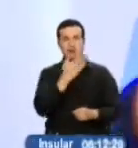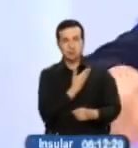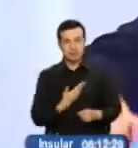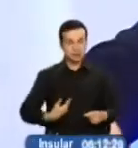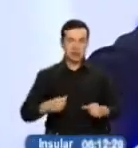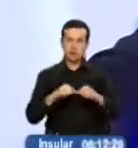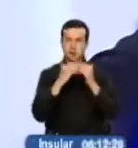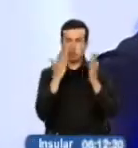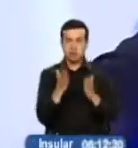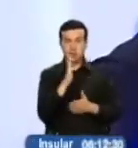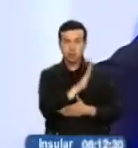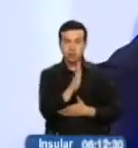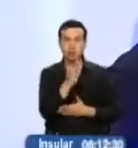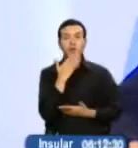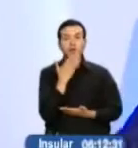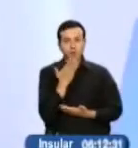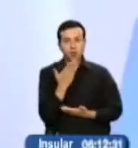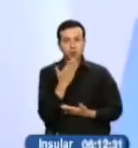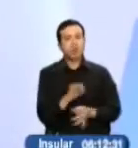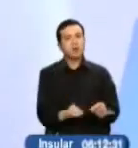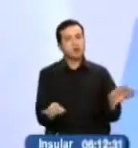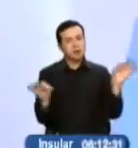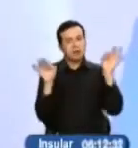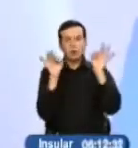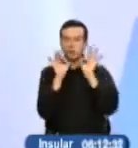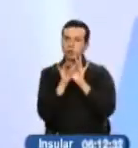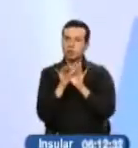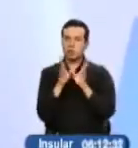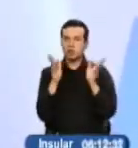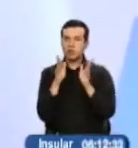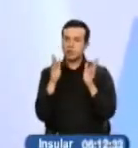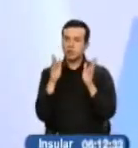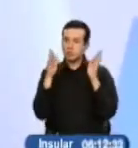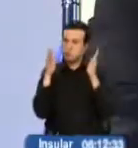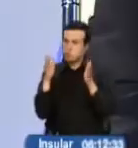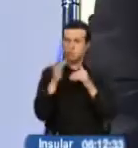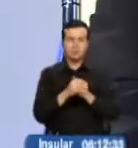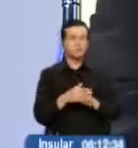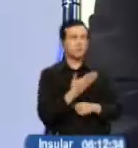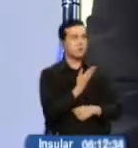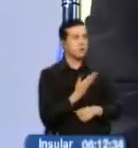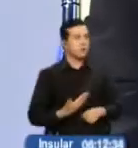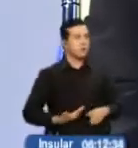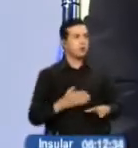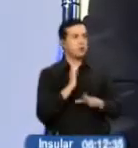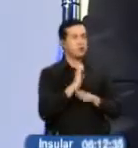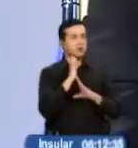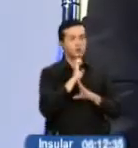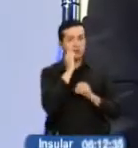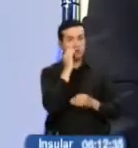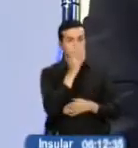mira, represente a este país y no se juegue por este país. El presidente de la República ha dicho